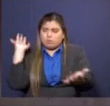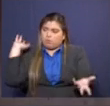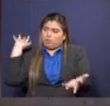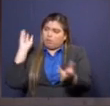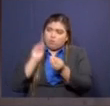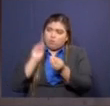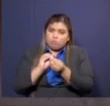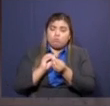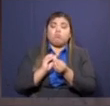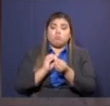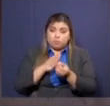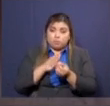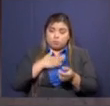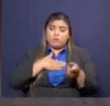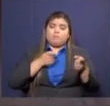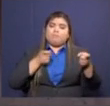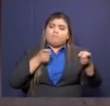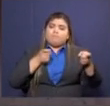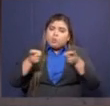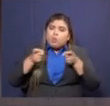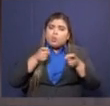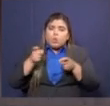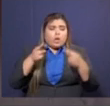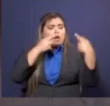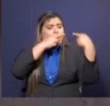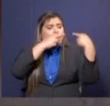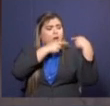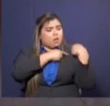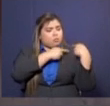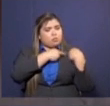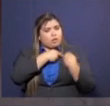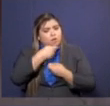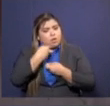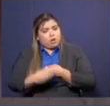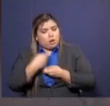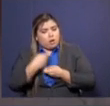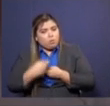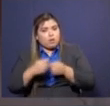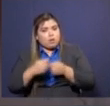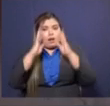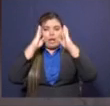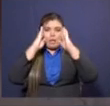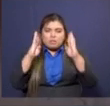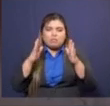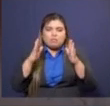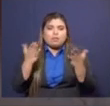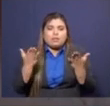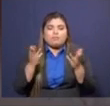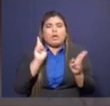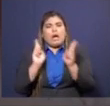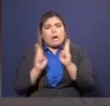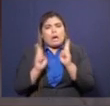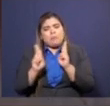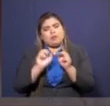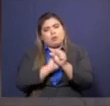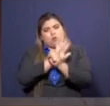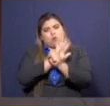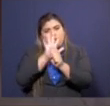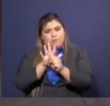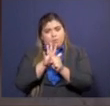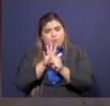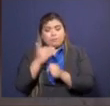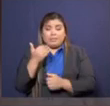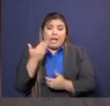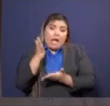manejo responsable de los recursos asignados a la atención de la emergencia sanitaria.